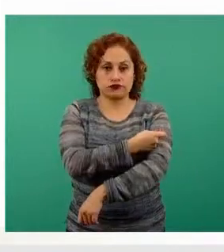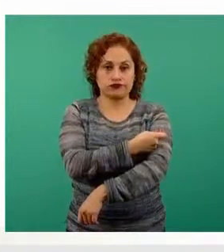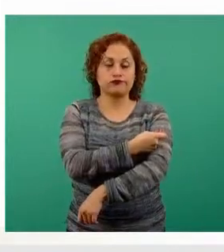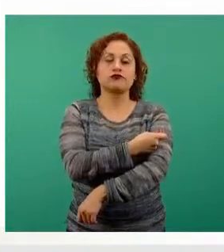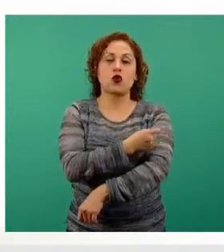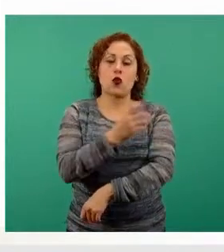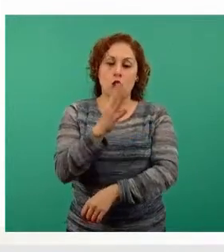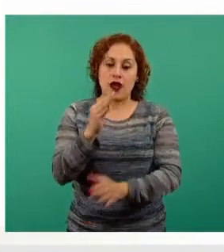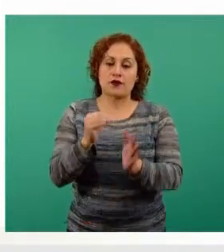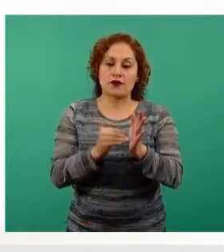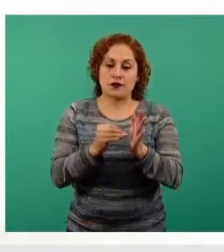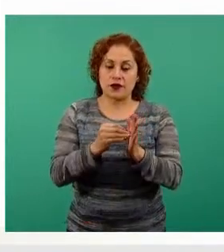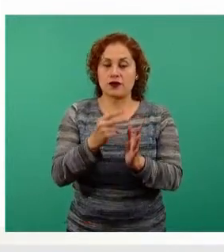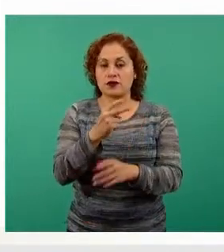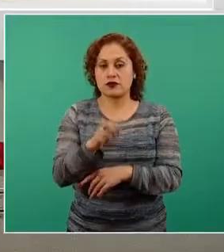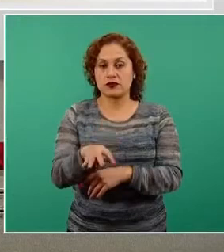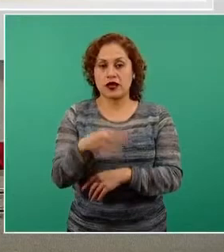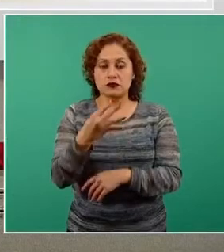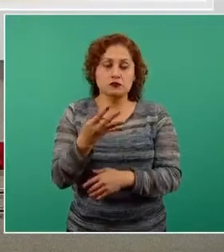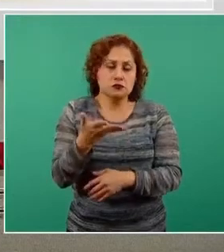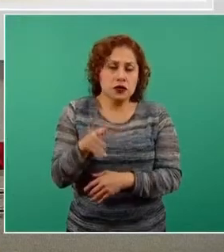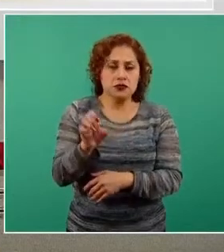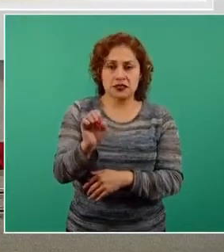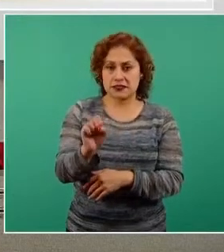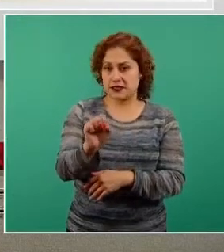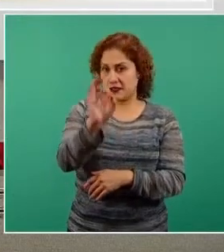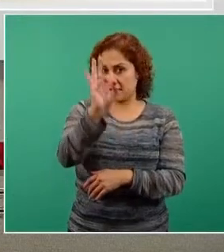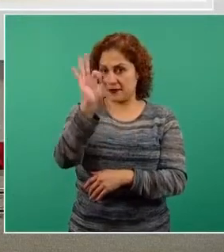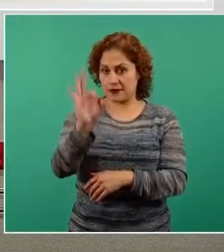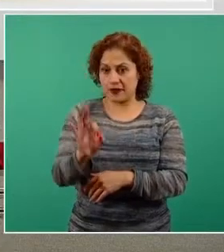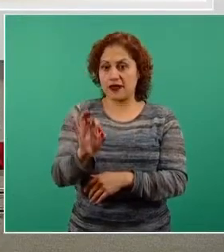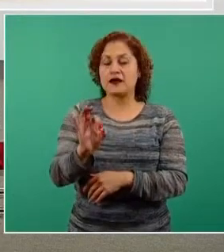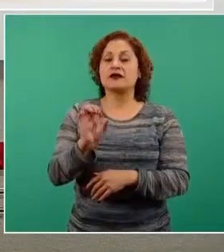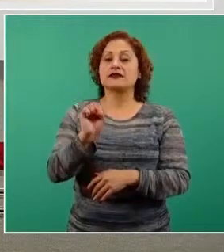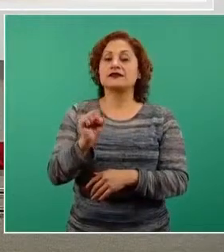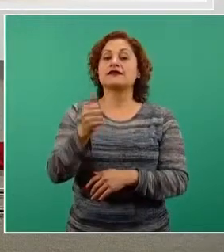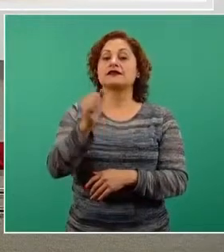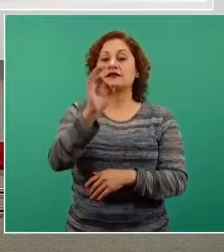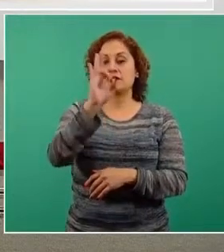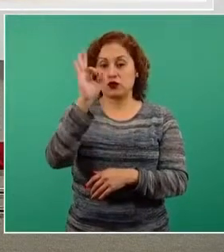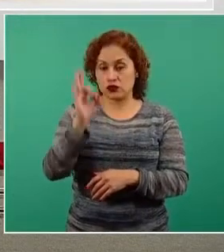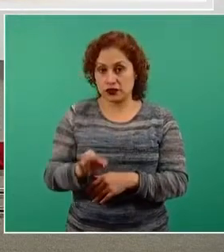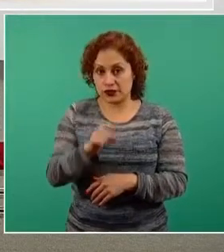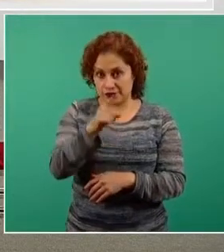un 66%. Y recordando que dentro de esos